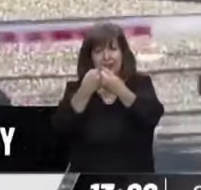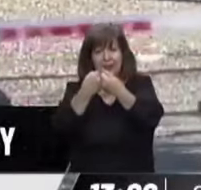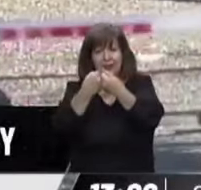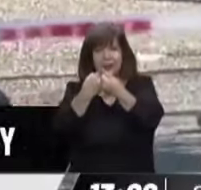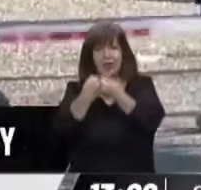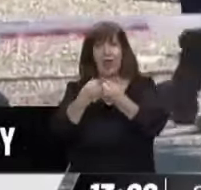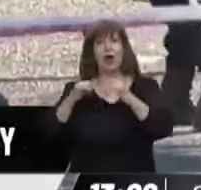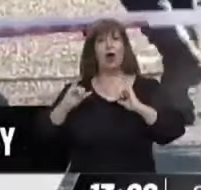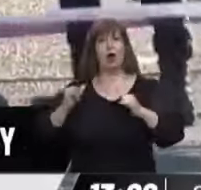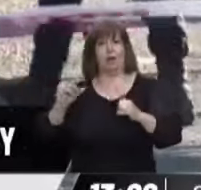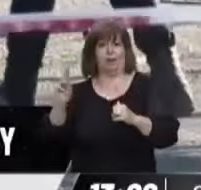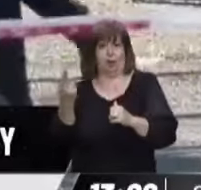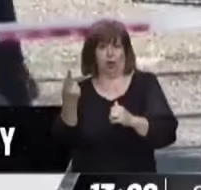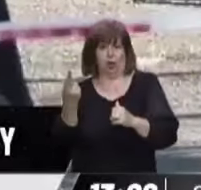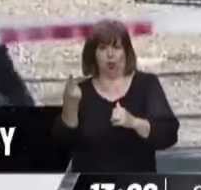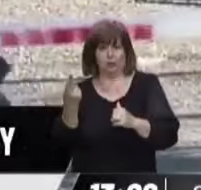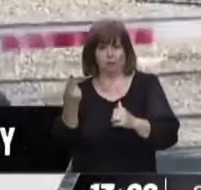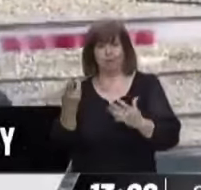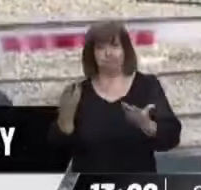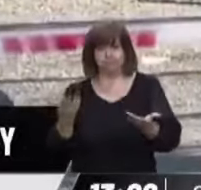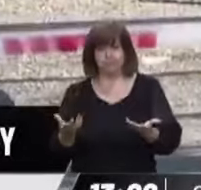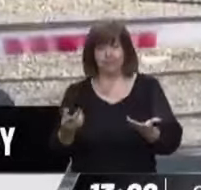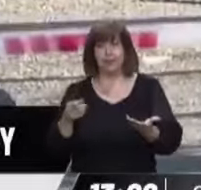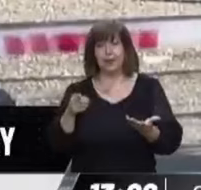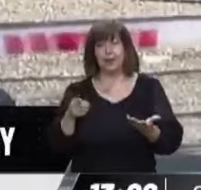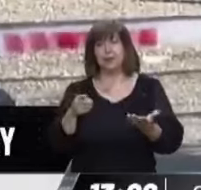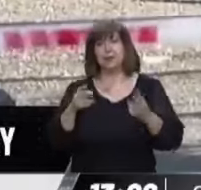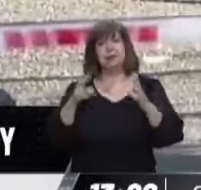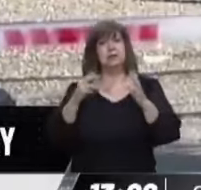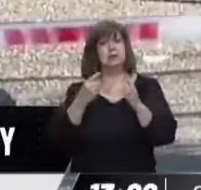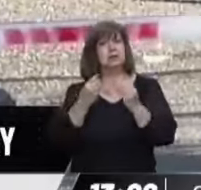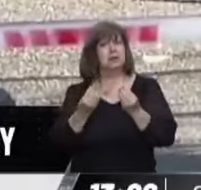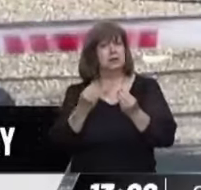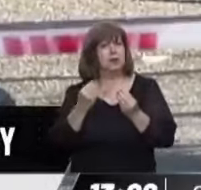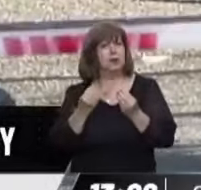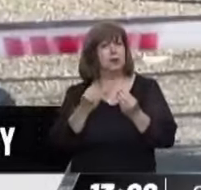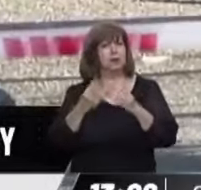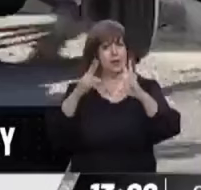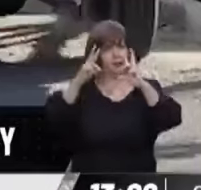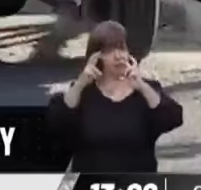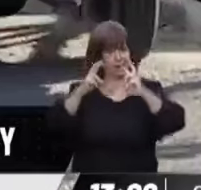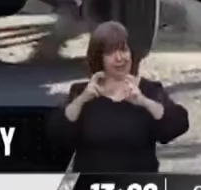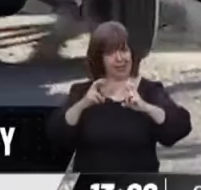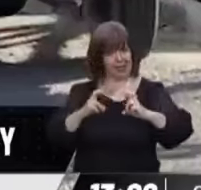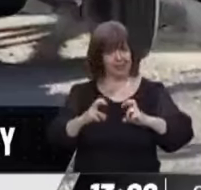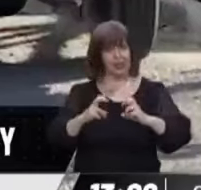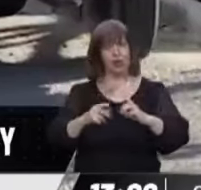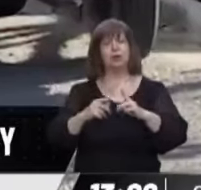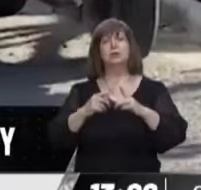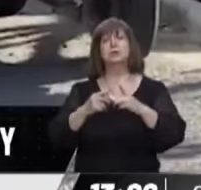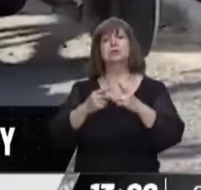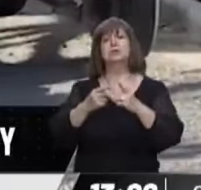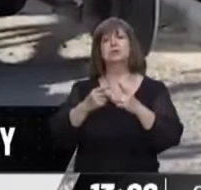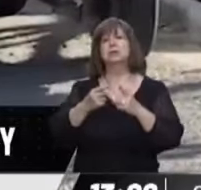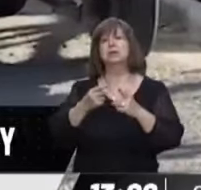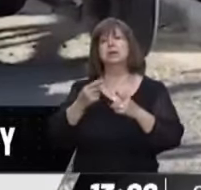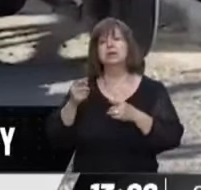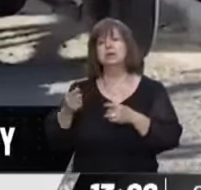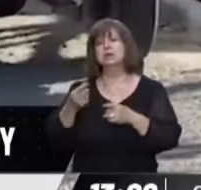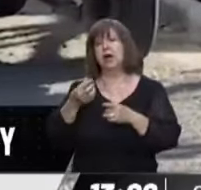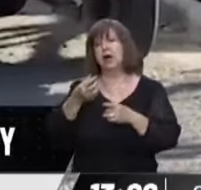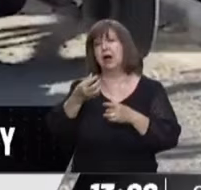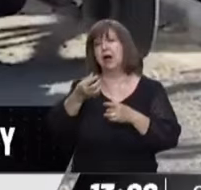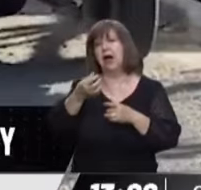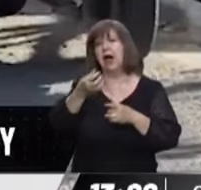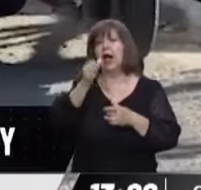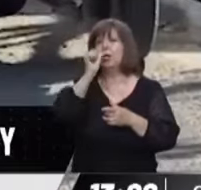hacer también es corroborar algunos otros datos. Sí se sabe que el testeo de alcoholemia dio